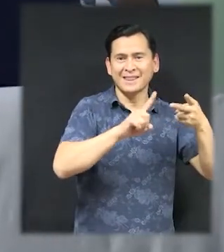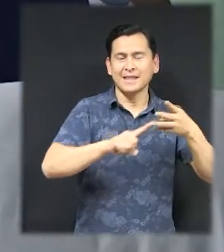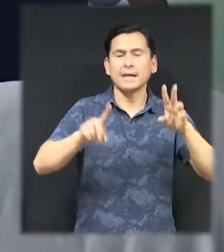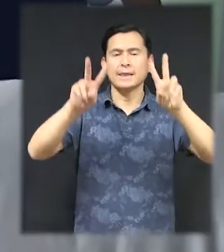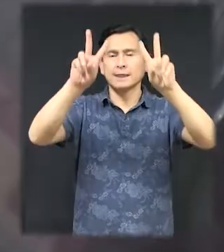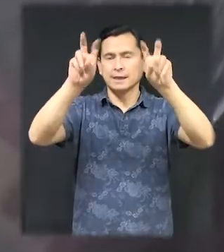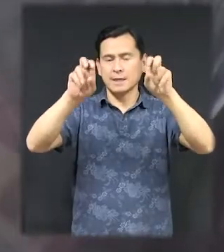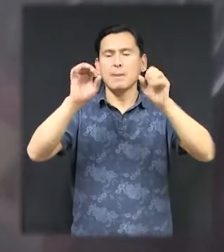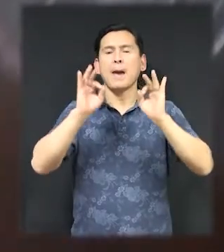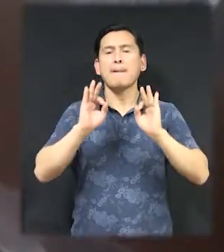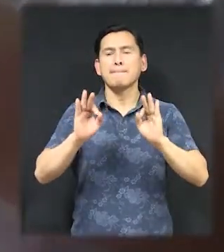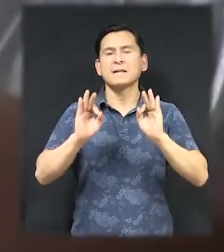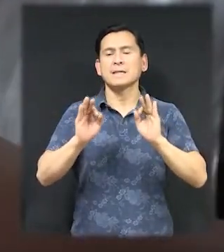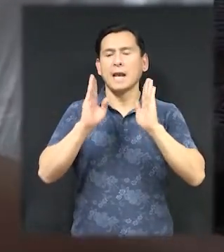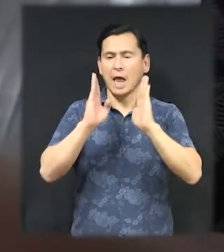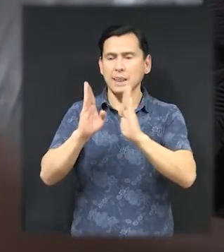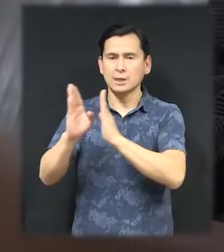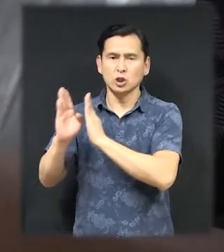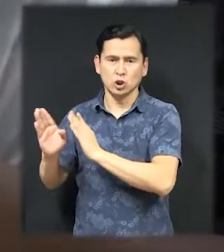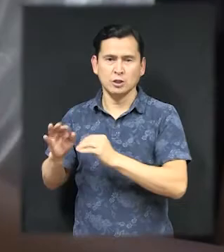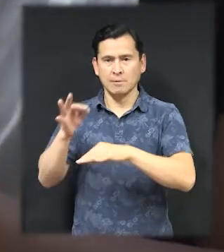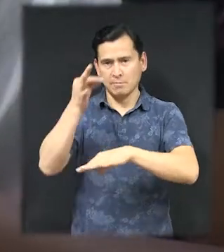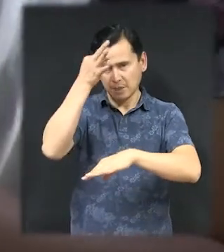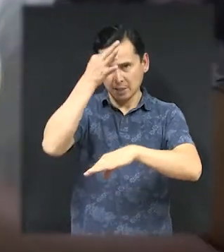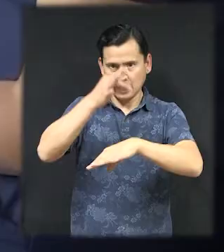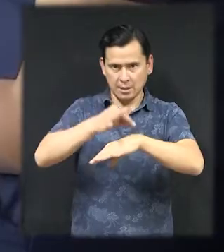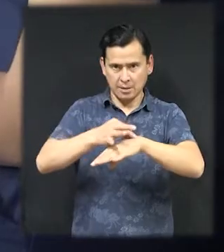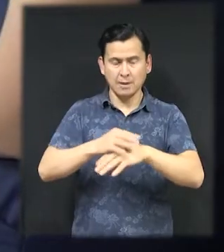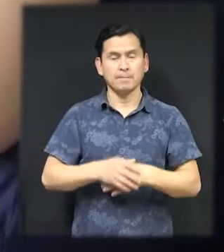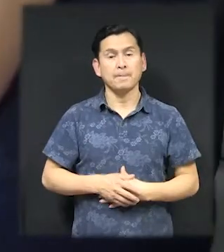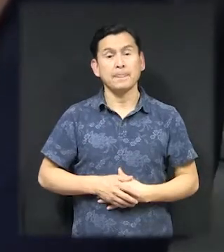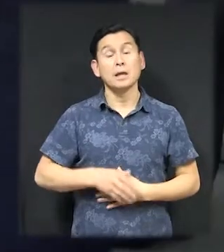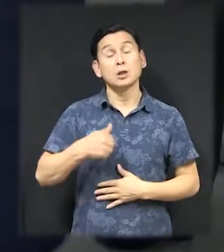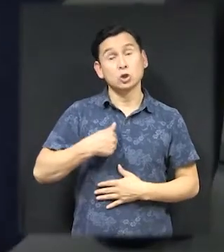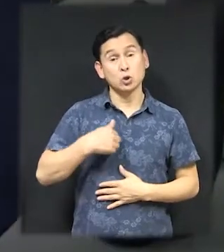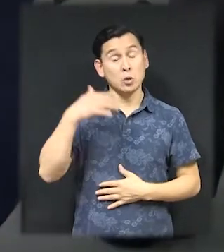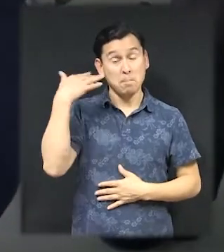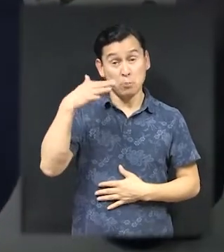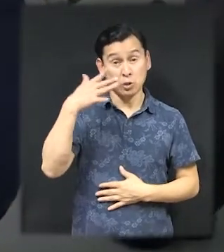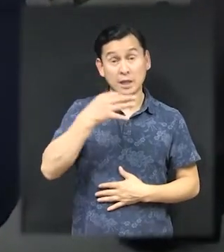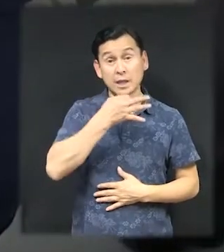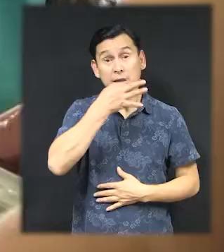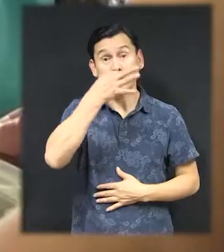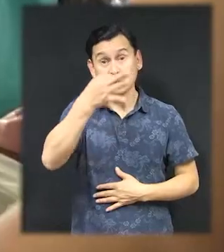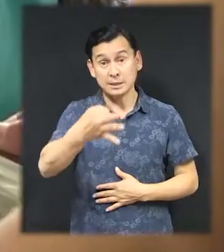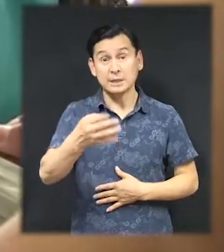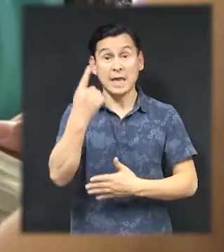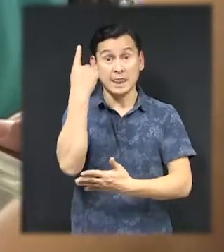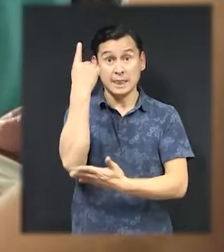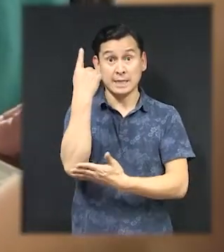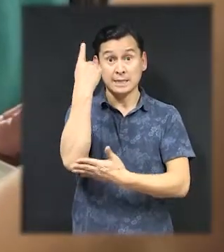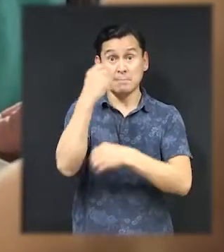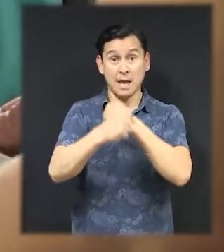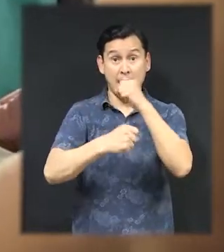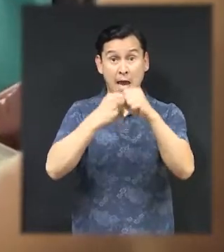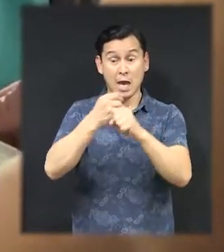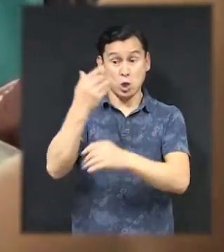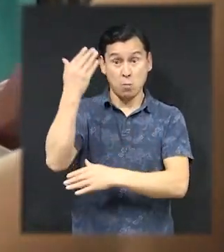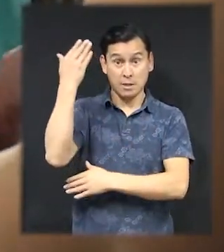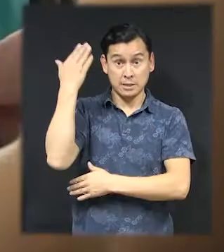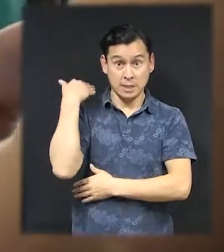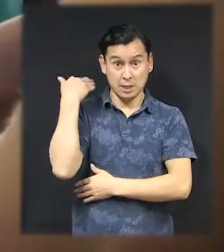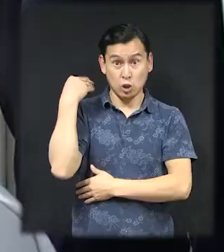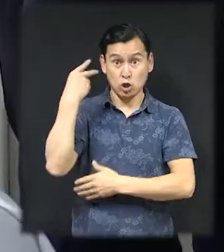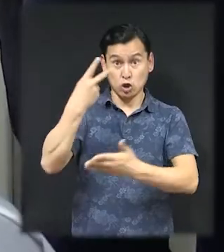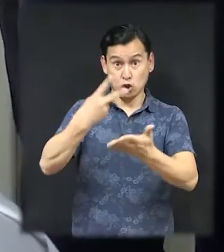de 1.271 funcionarios que han completado el esquema de inmunización con sus 2 dosis, lo que representa un 97%